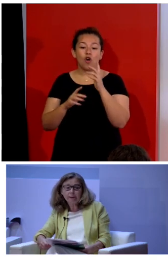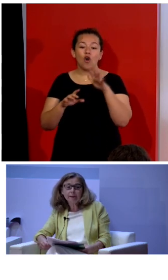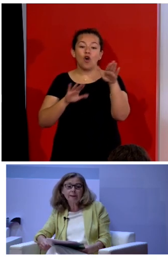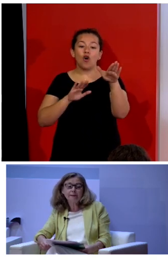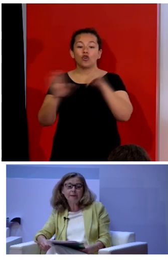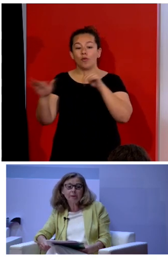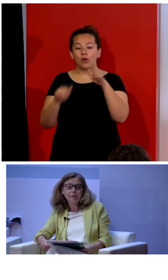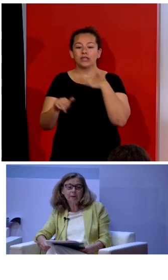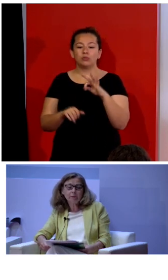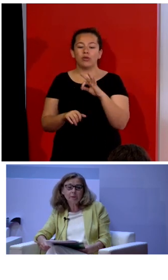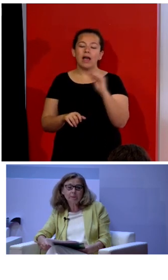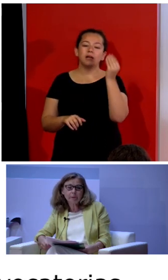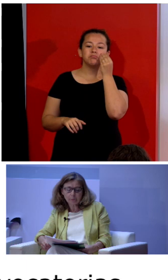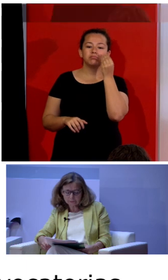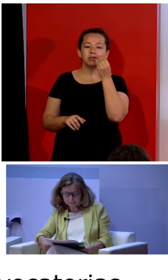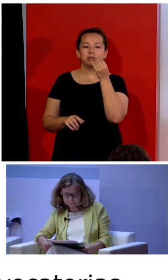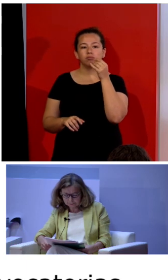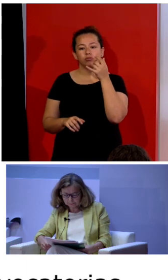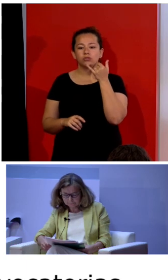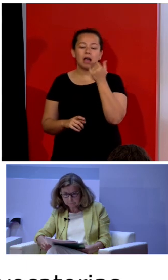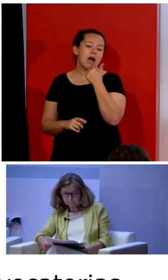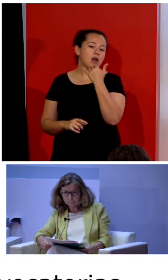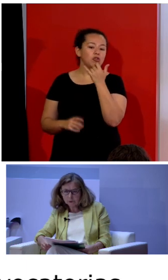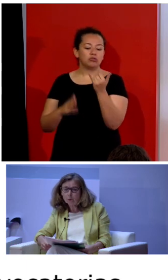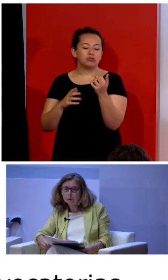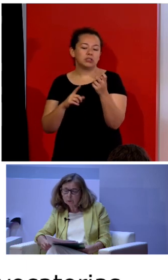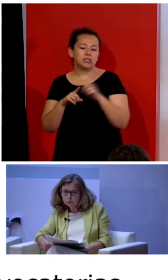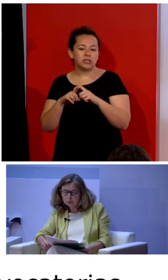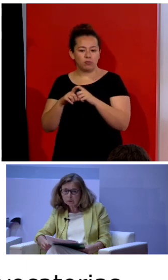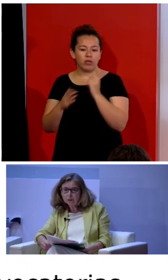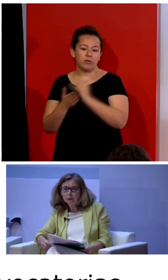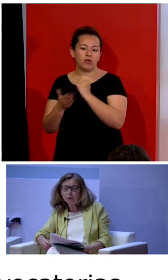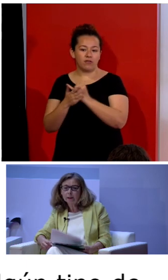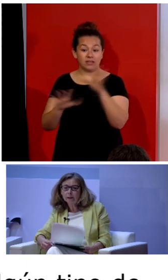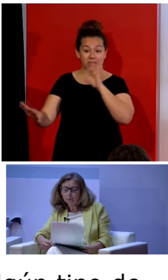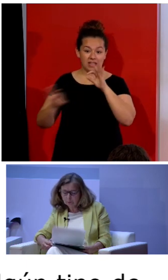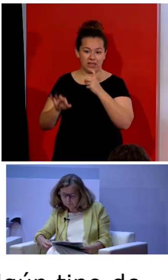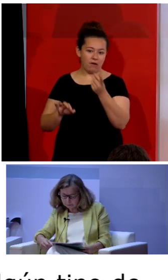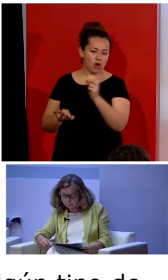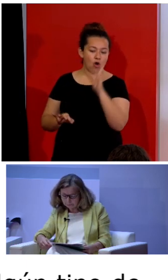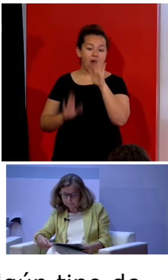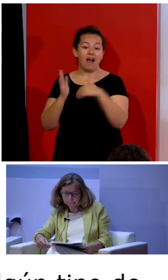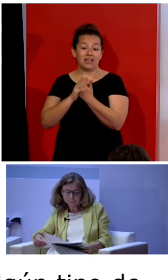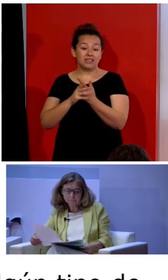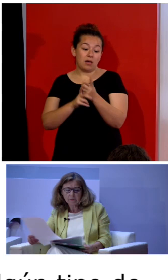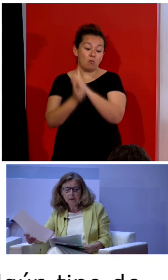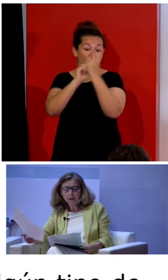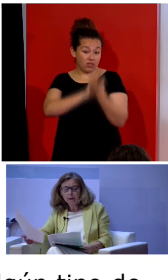contemplar la exención de algún tipo de prueba selectiva o incluso la modulación de las